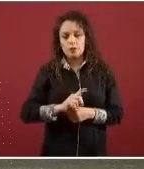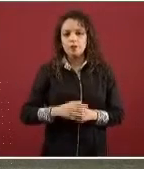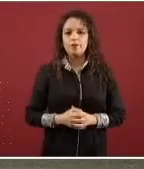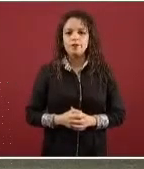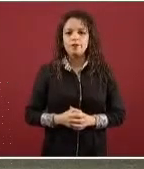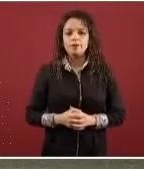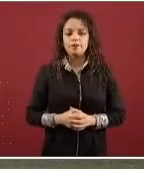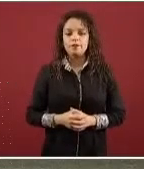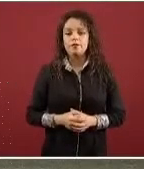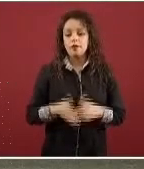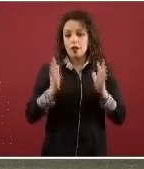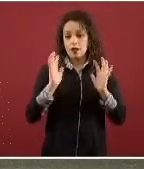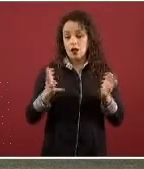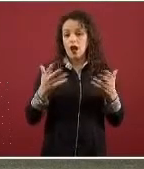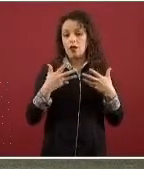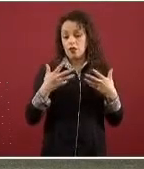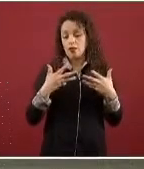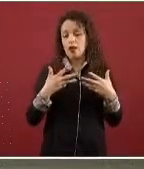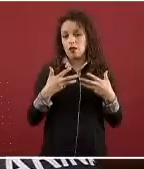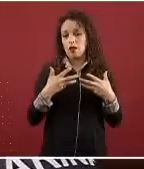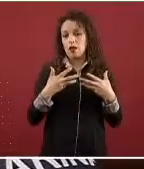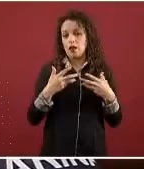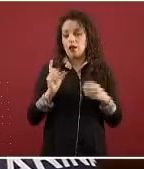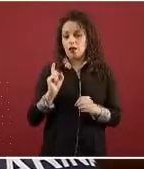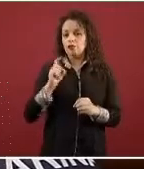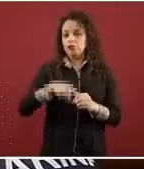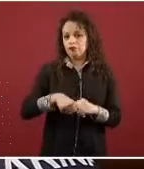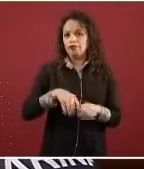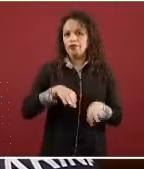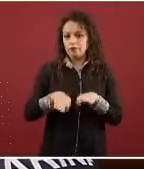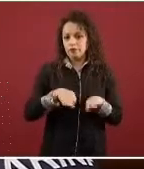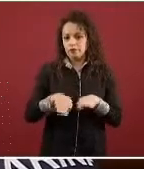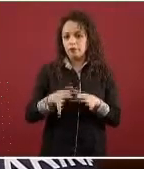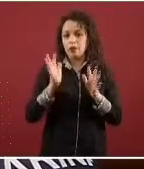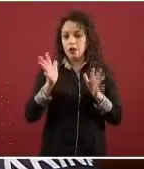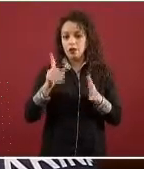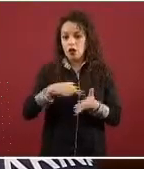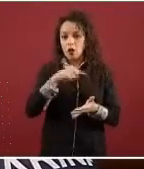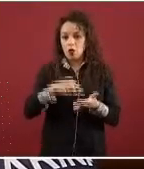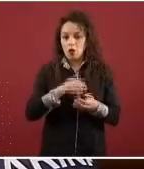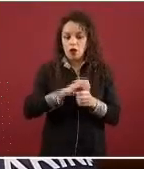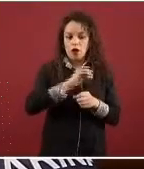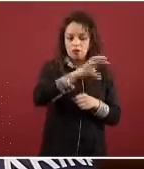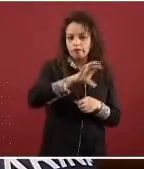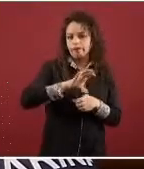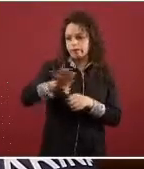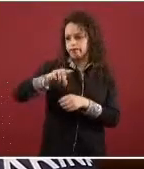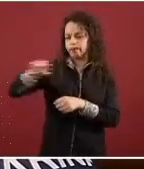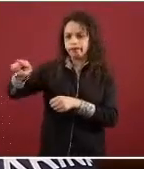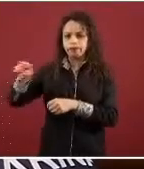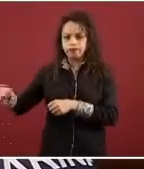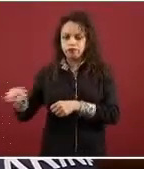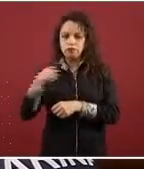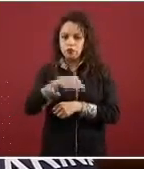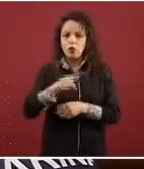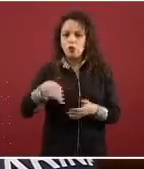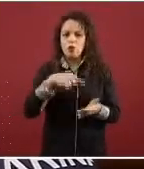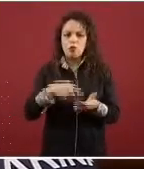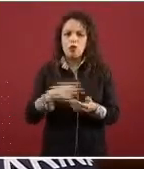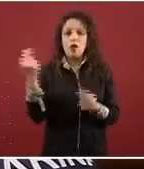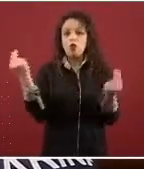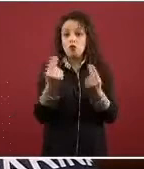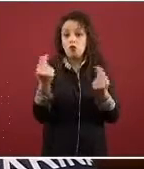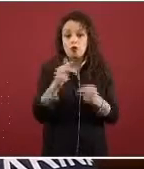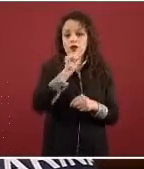ya están contratados, ya se están repartiendo en los lugares que nosotros consideramos que debe de ser, y